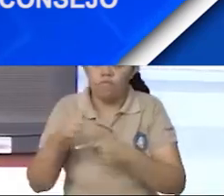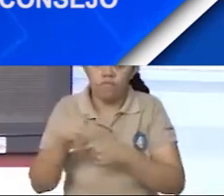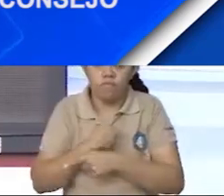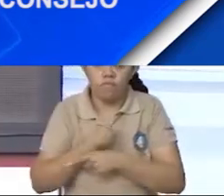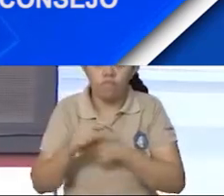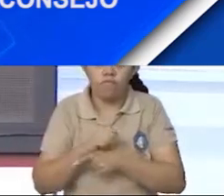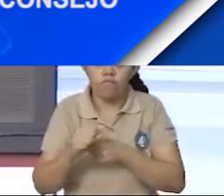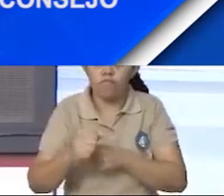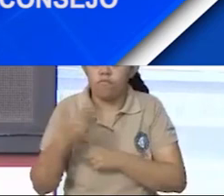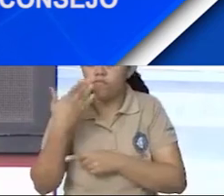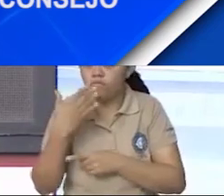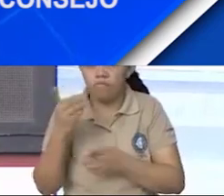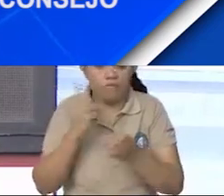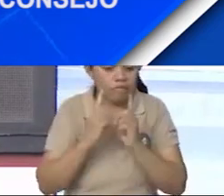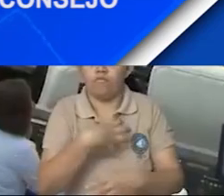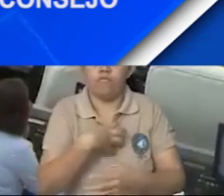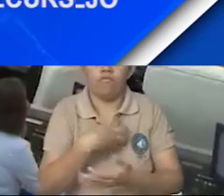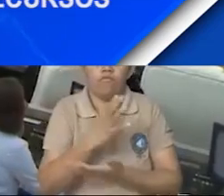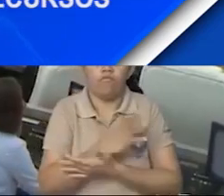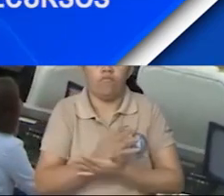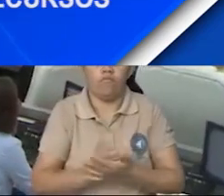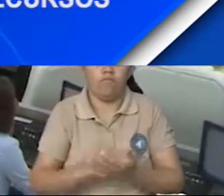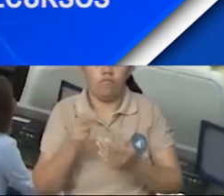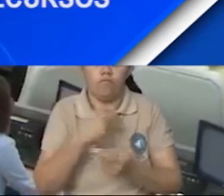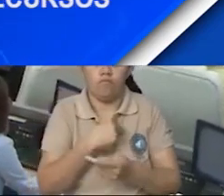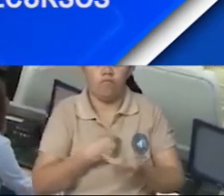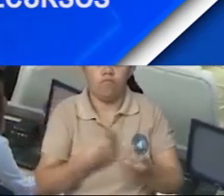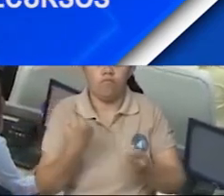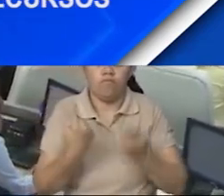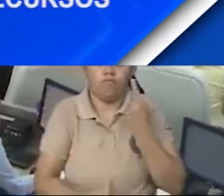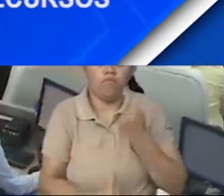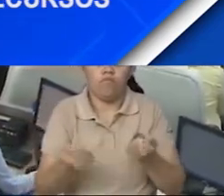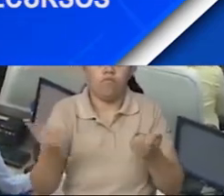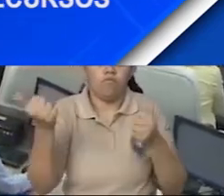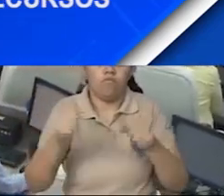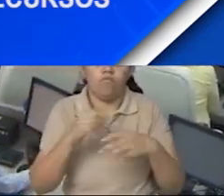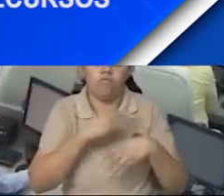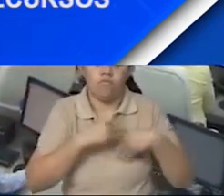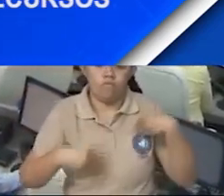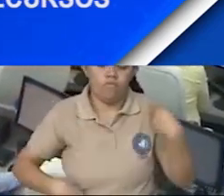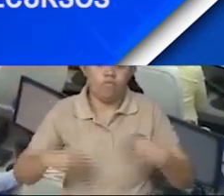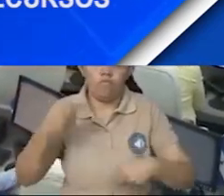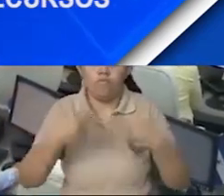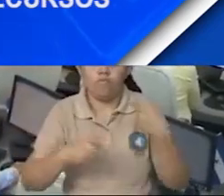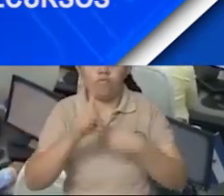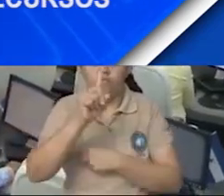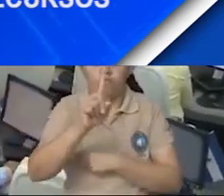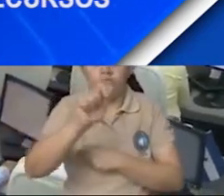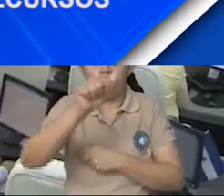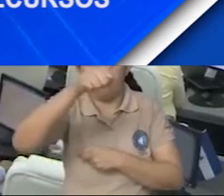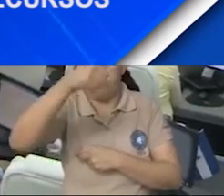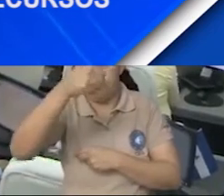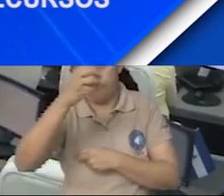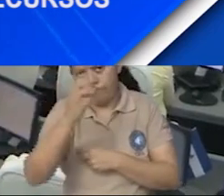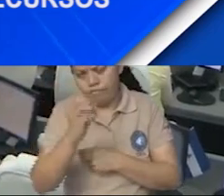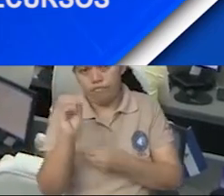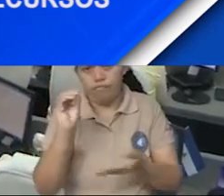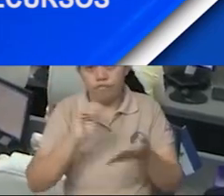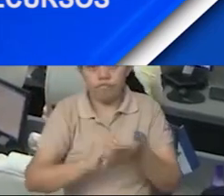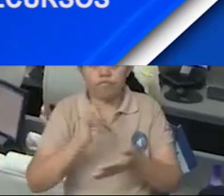prácticas anticompetitivas. Asimismo, se aprobó el decreto de aprobación para el pago del incremento de